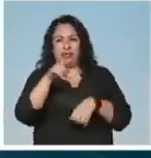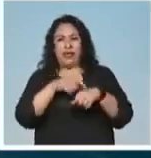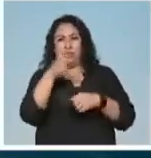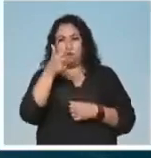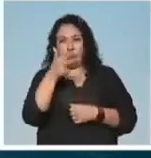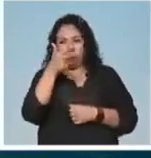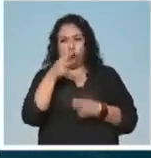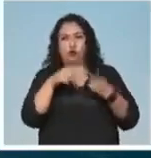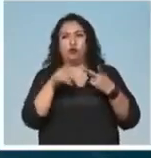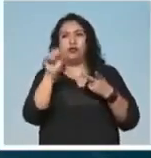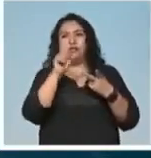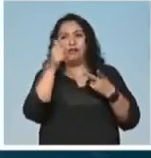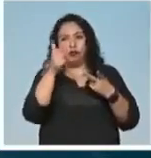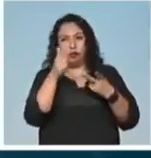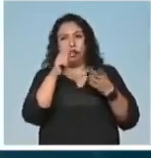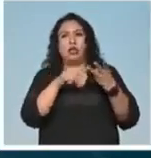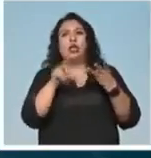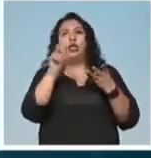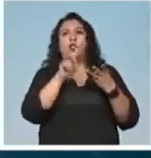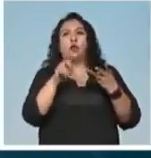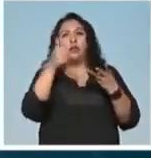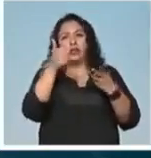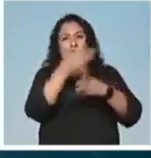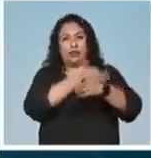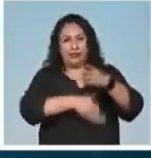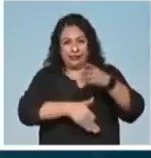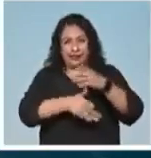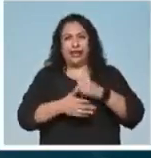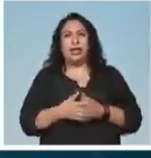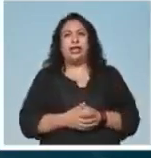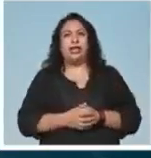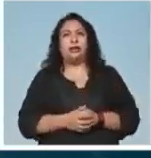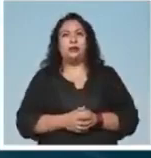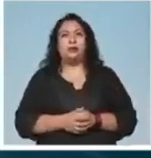las 8, sábados a las 7 y domingos a las 6 de la tarde.